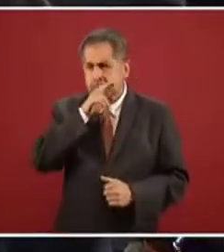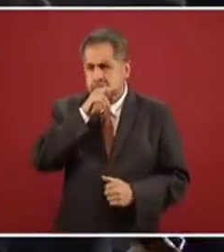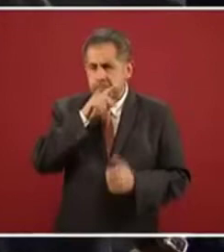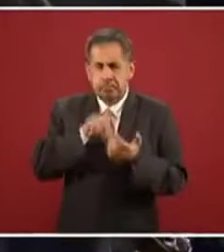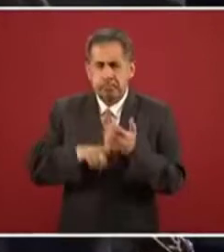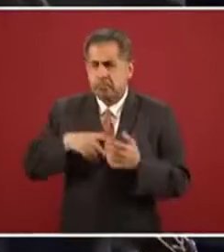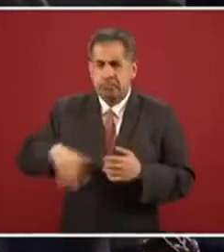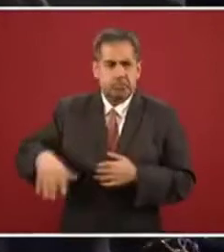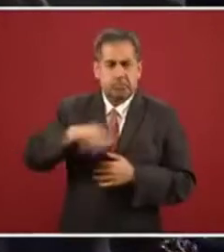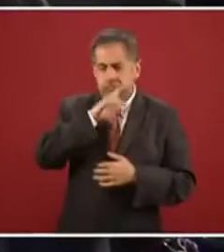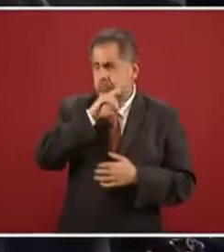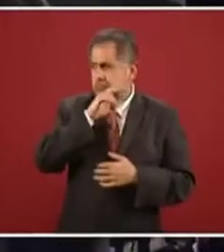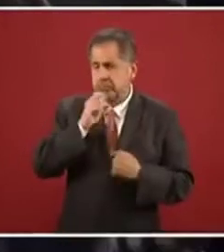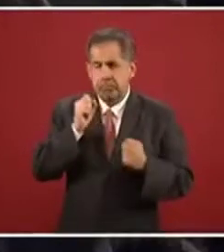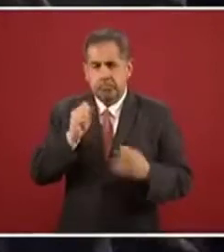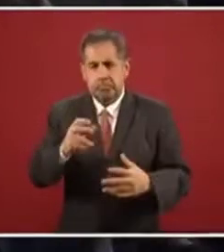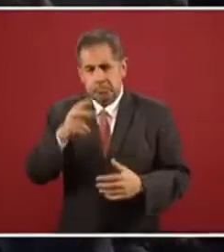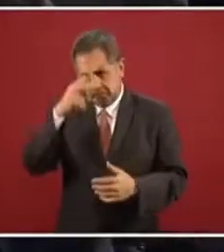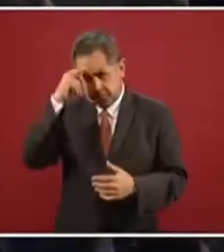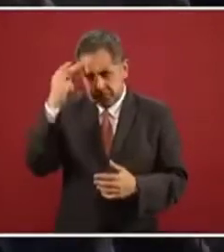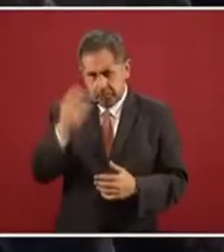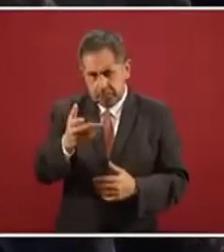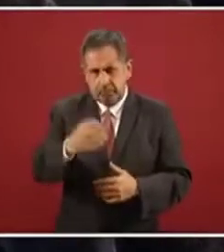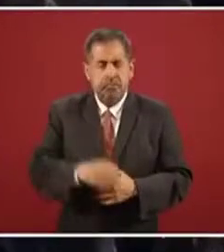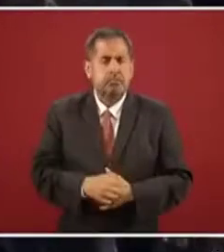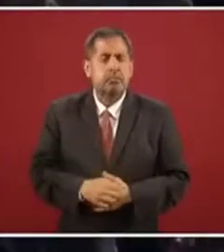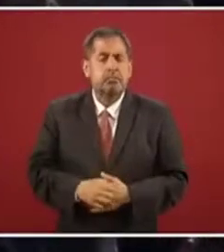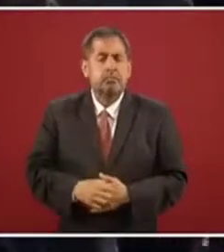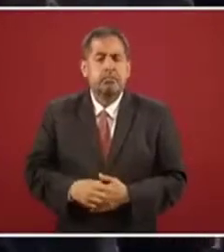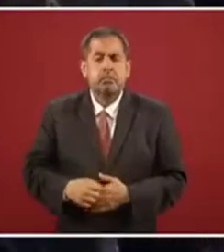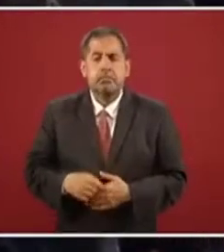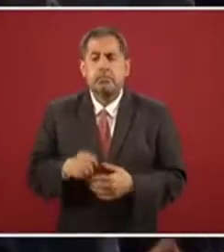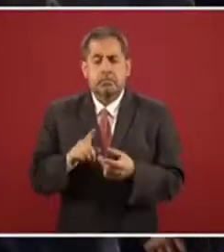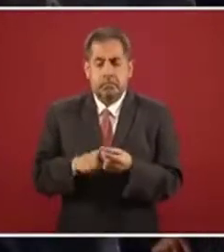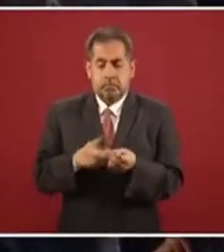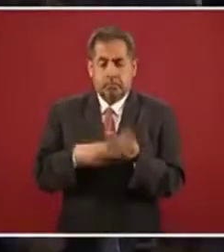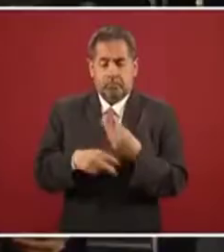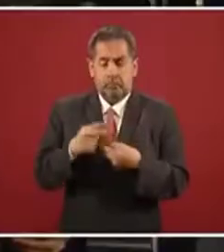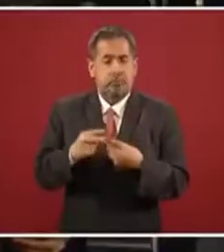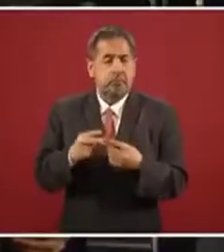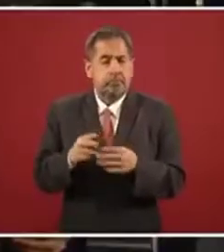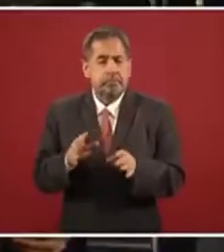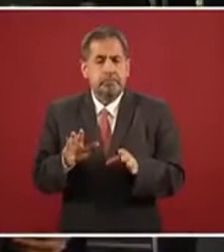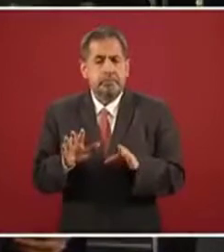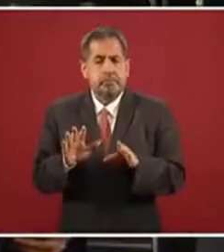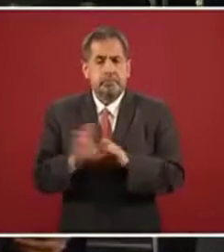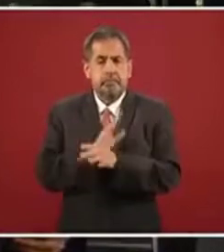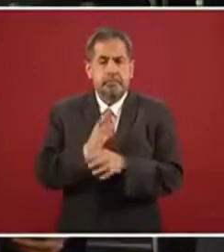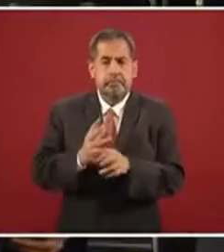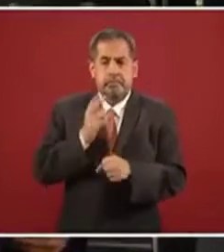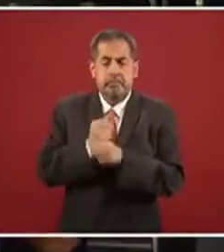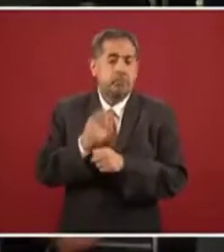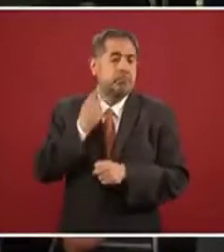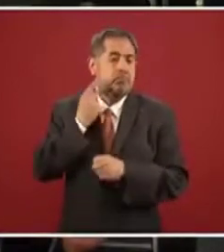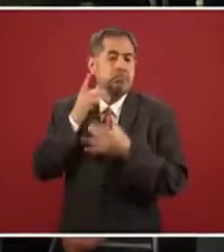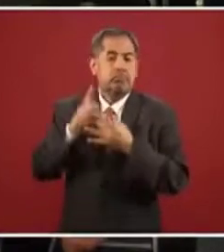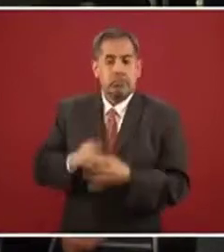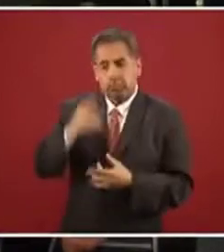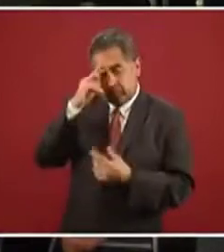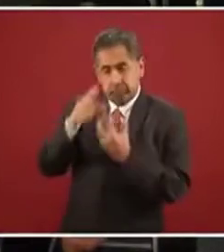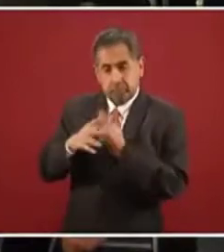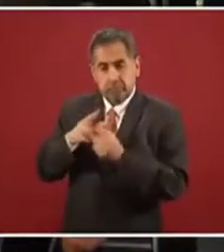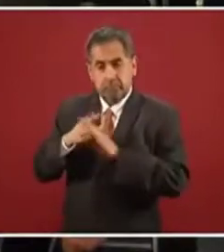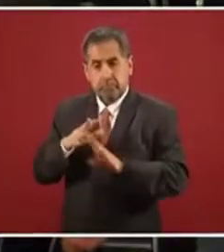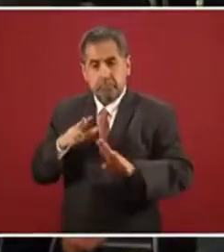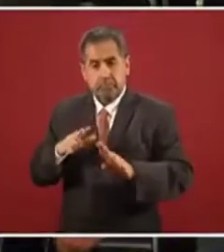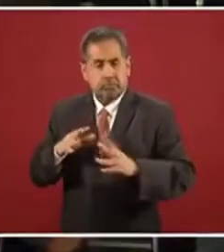creo que mi preocupación la comparten muchos mexicanos. Sí, señor. El origen de esta modificación en la política migratoria de México es